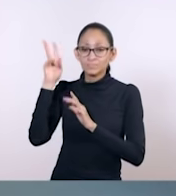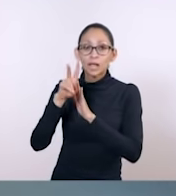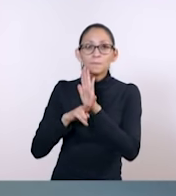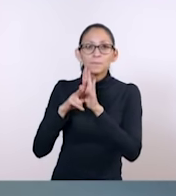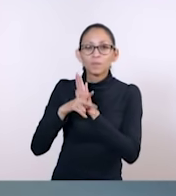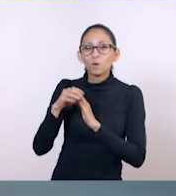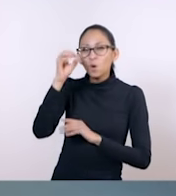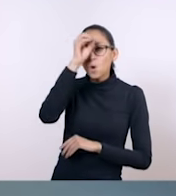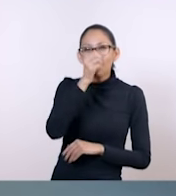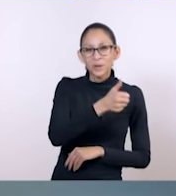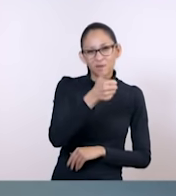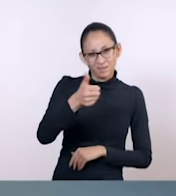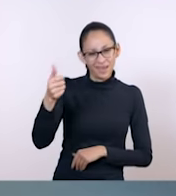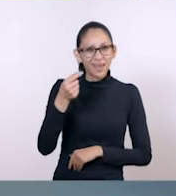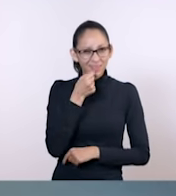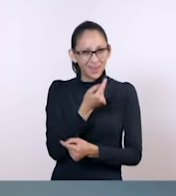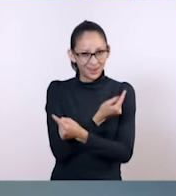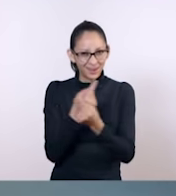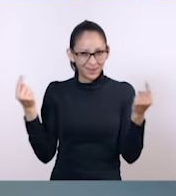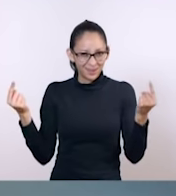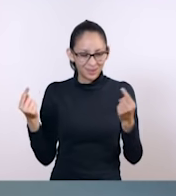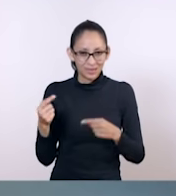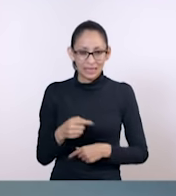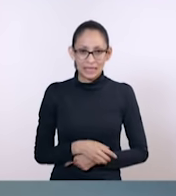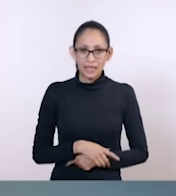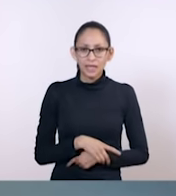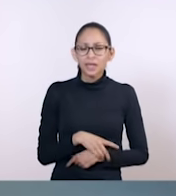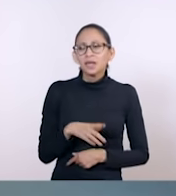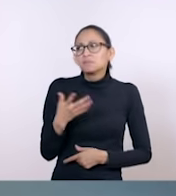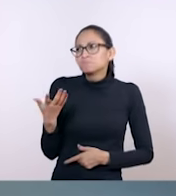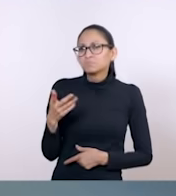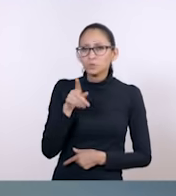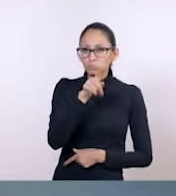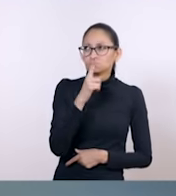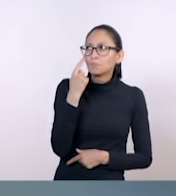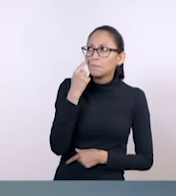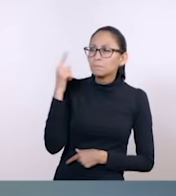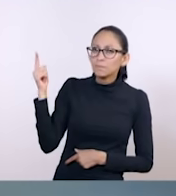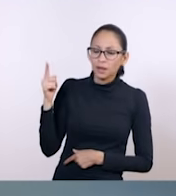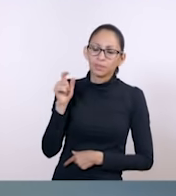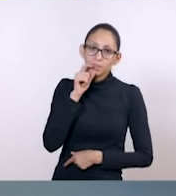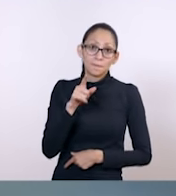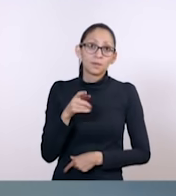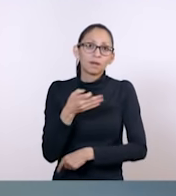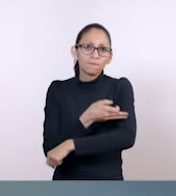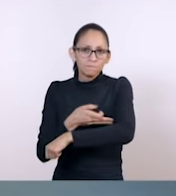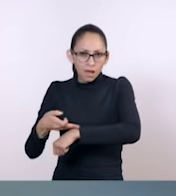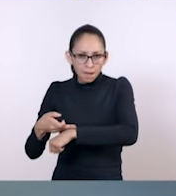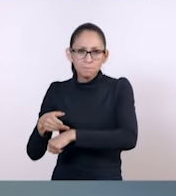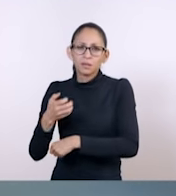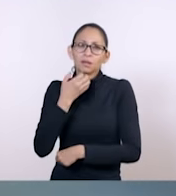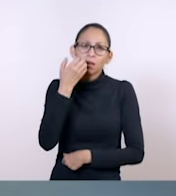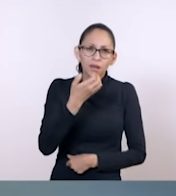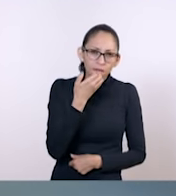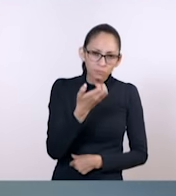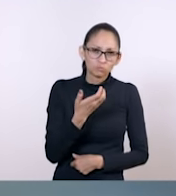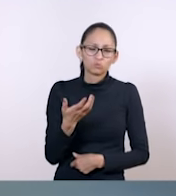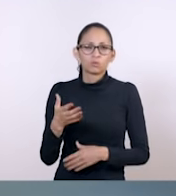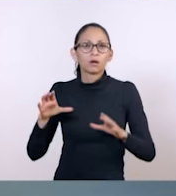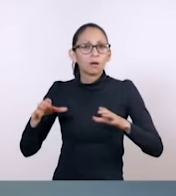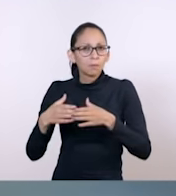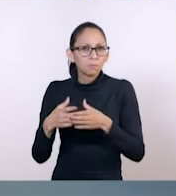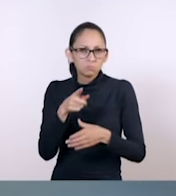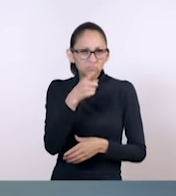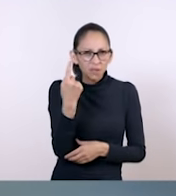niñas y niños y que ustedes son escuchados o escuchados en su familia, en la escuela y la comunidad.